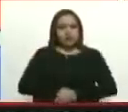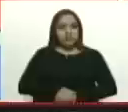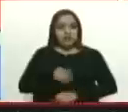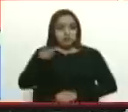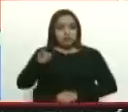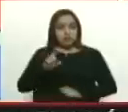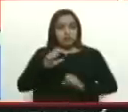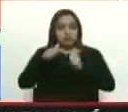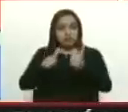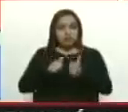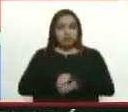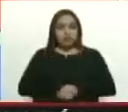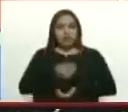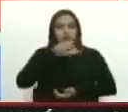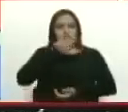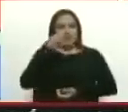verdad,